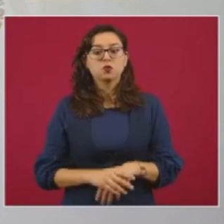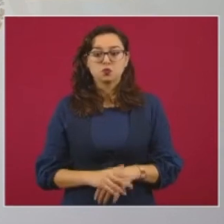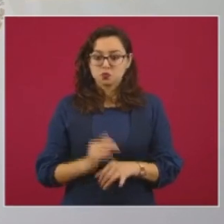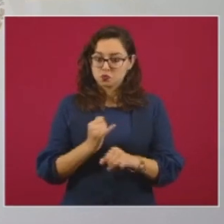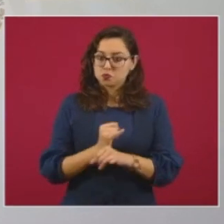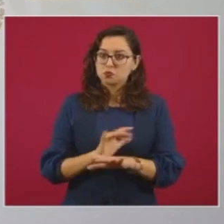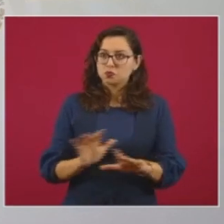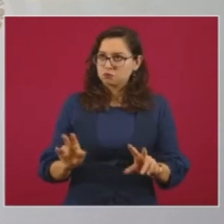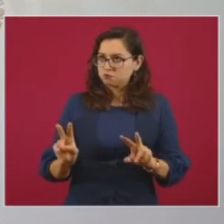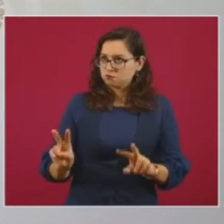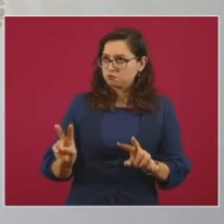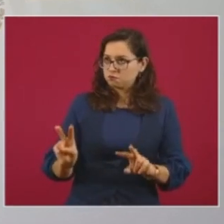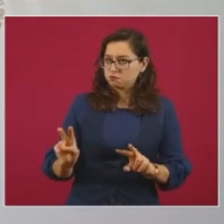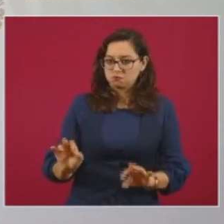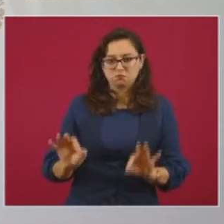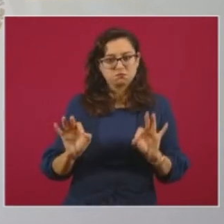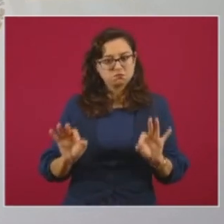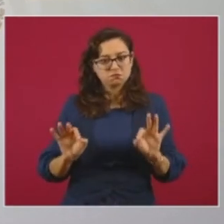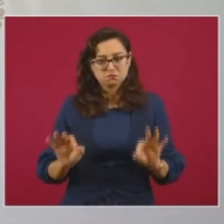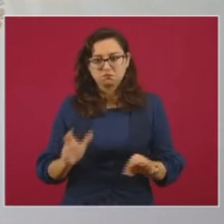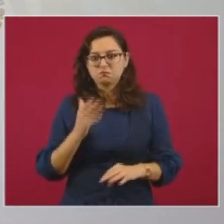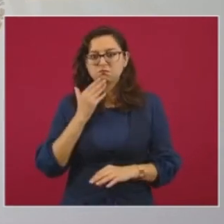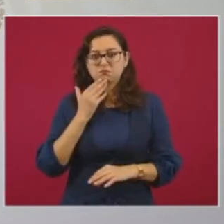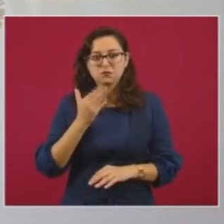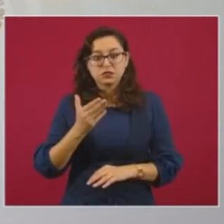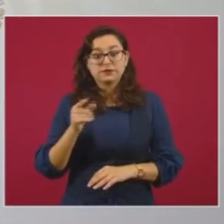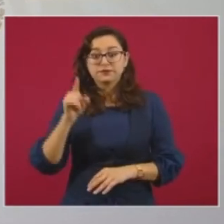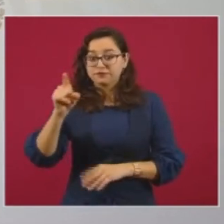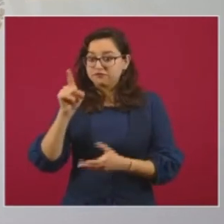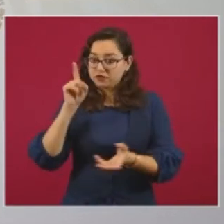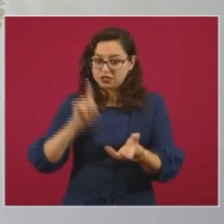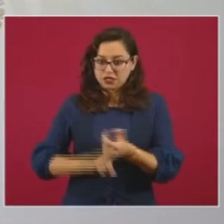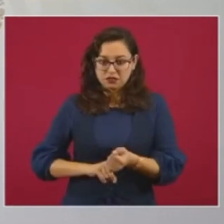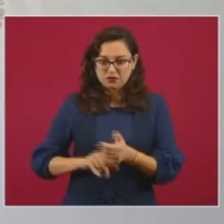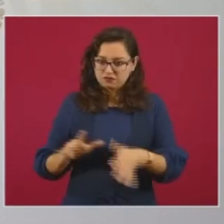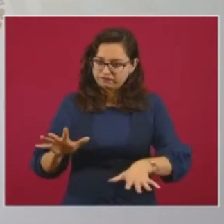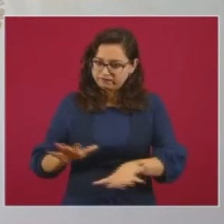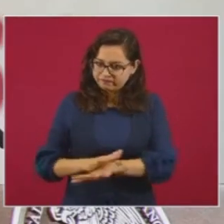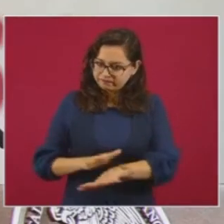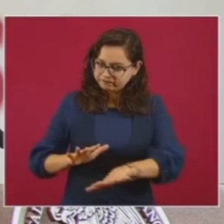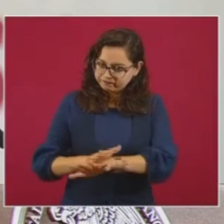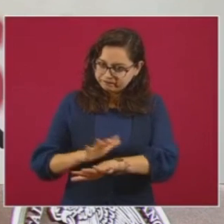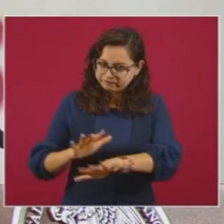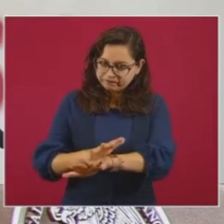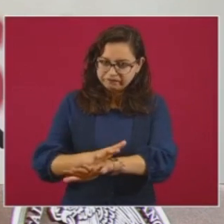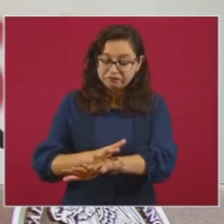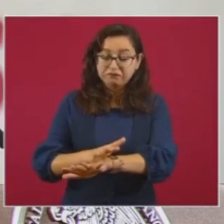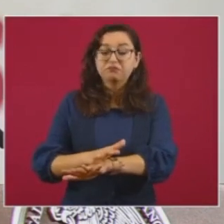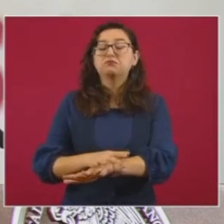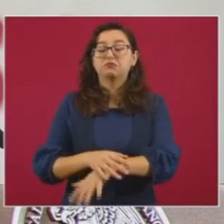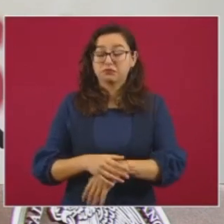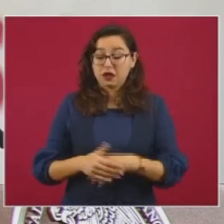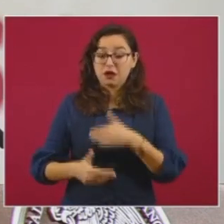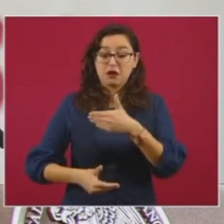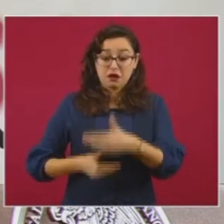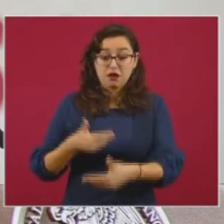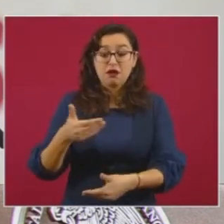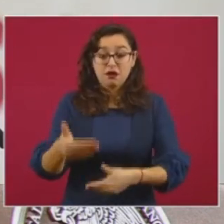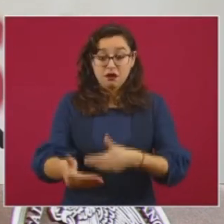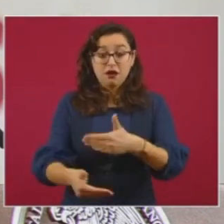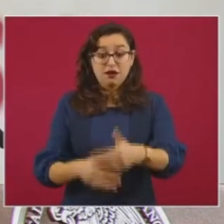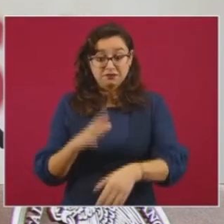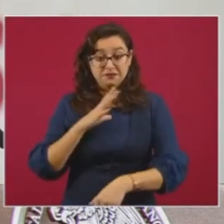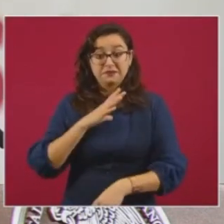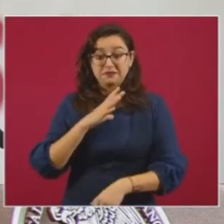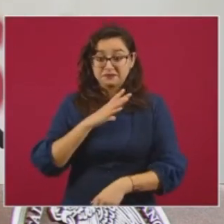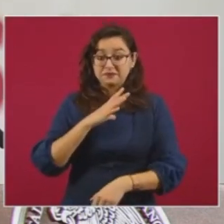informe. Hay un proceso de renovación en el Poder Judicial que